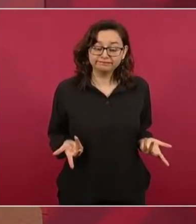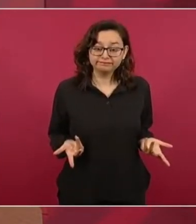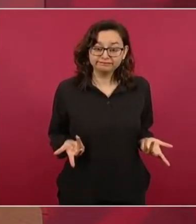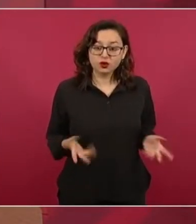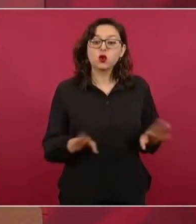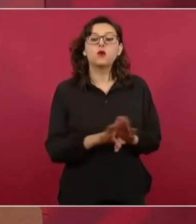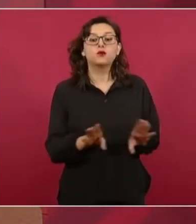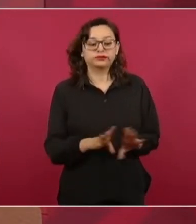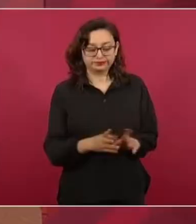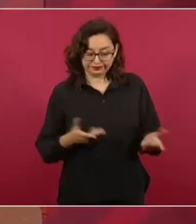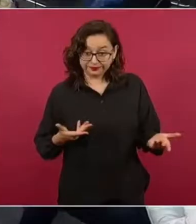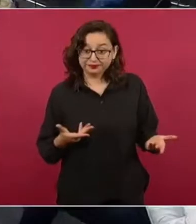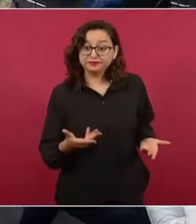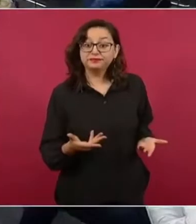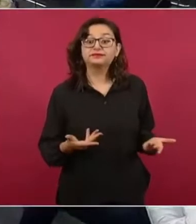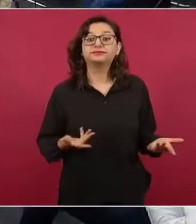¿Cómo le hacemos?